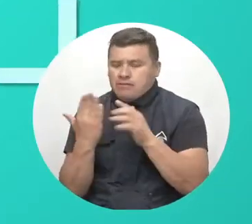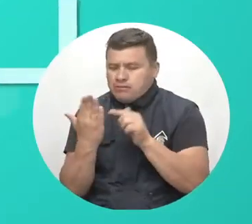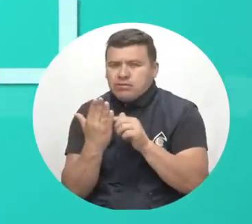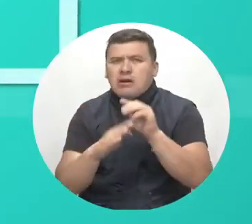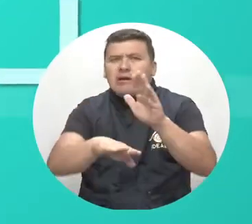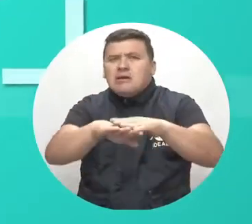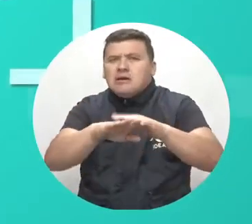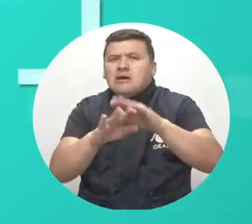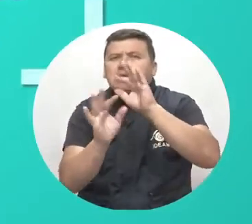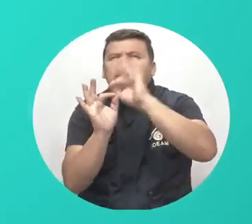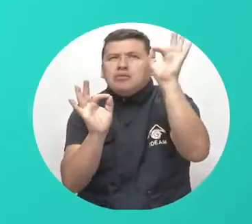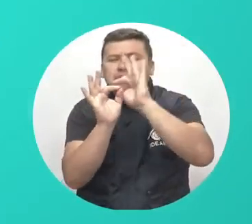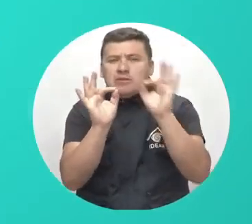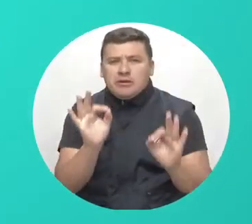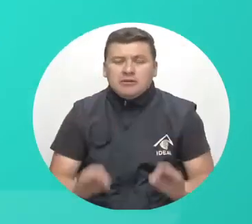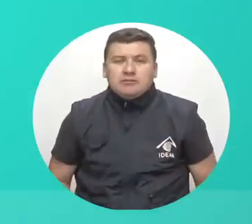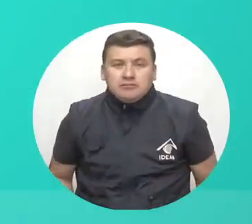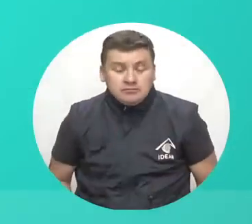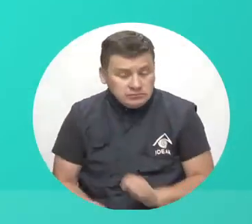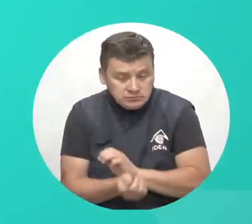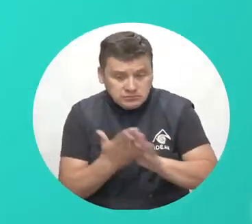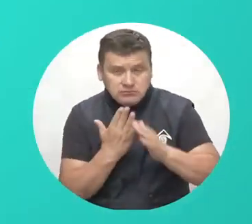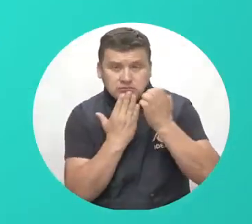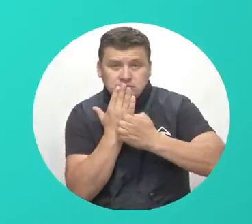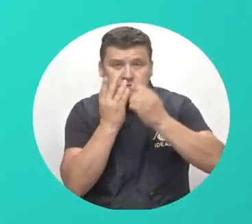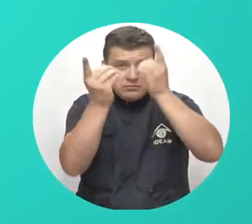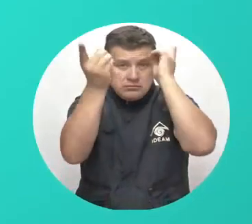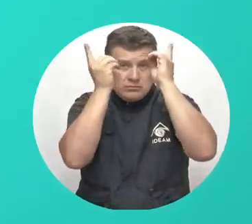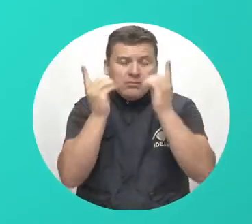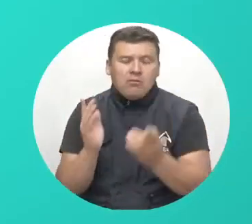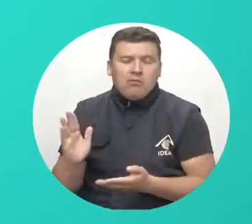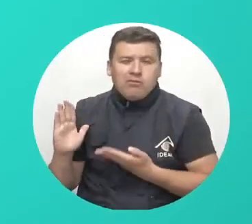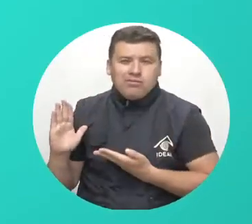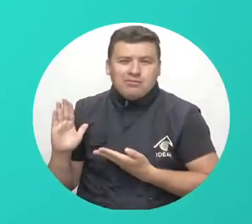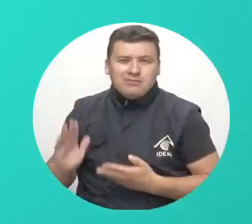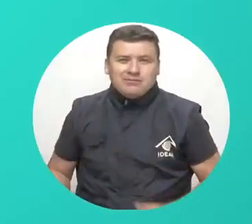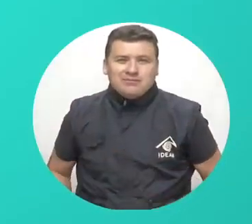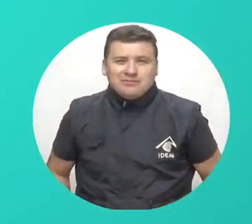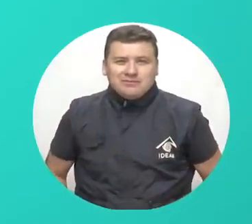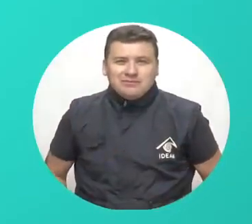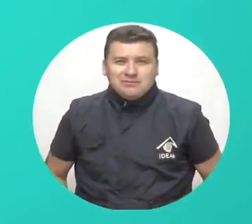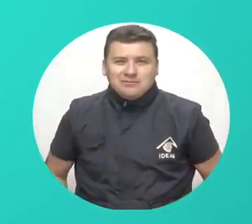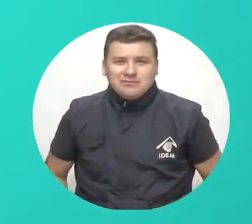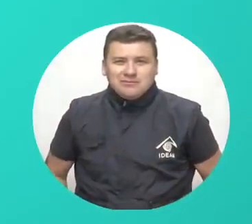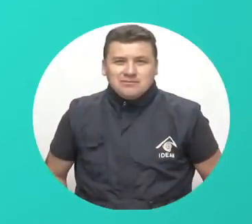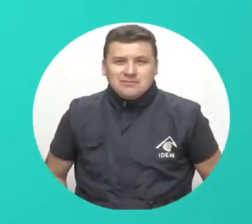pronósticos y alertas a nivel municipal. Disponible gratis para iOS y Android.